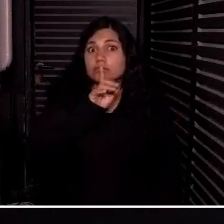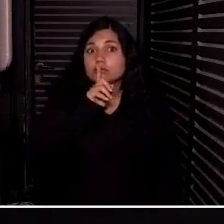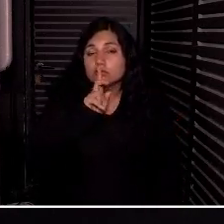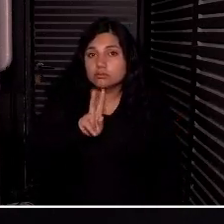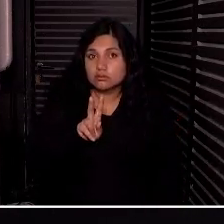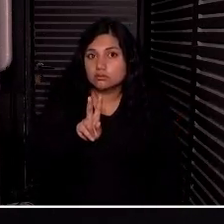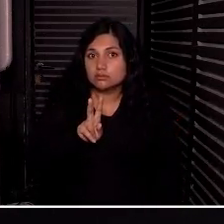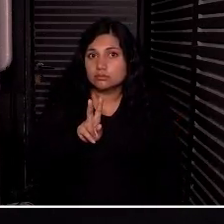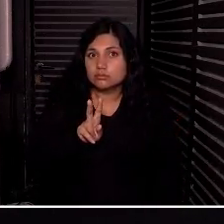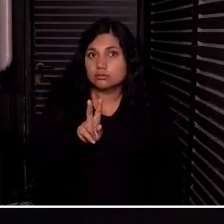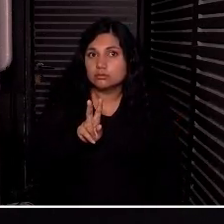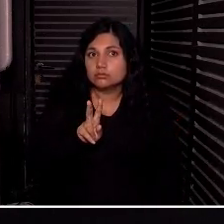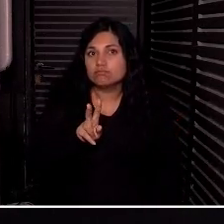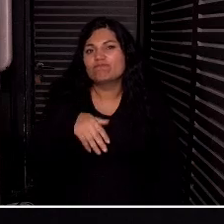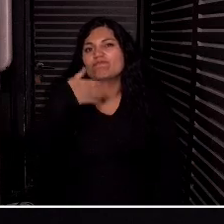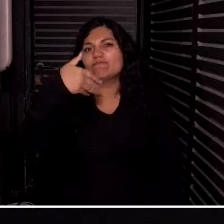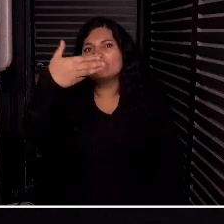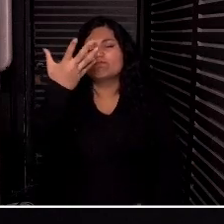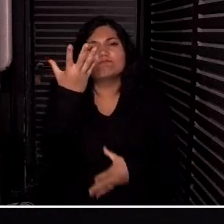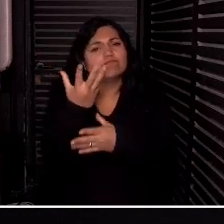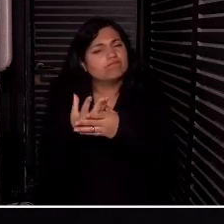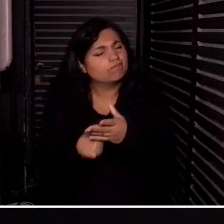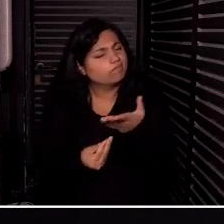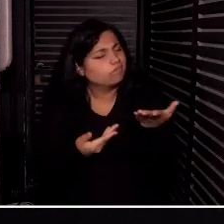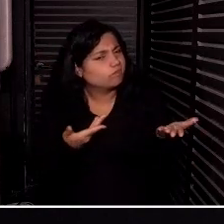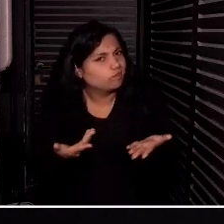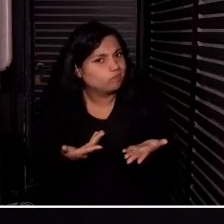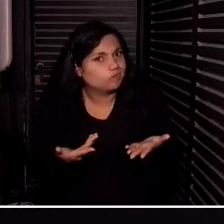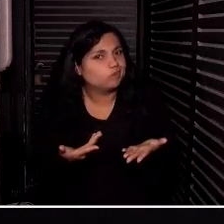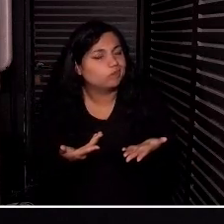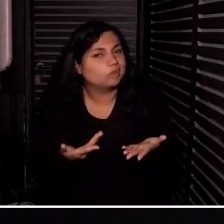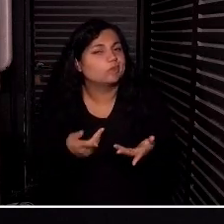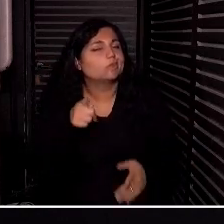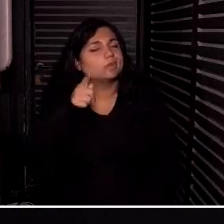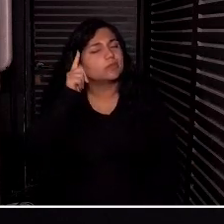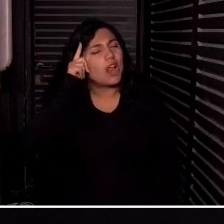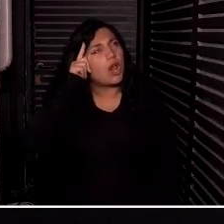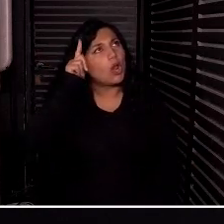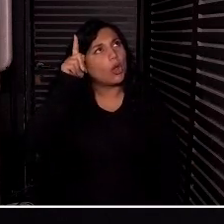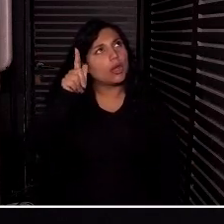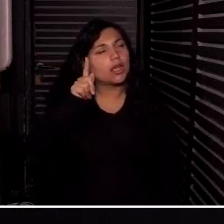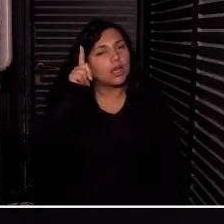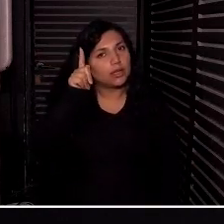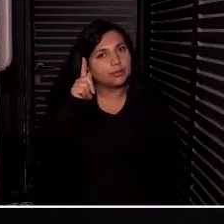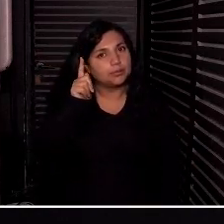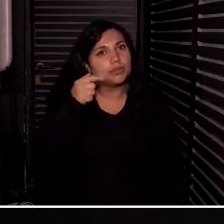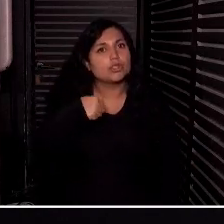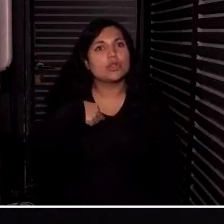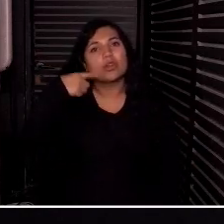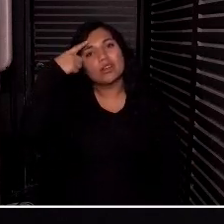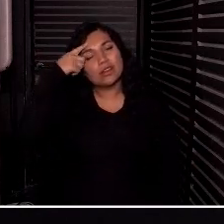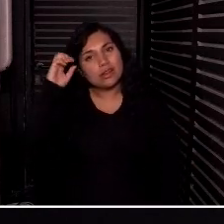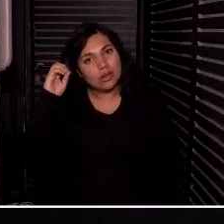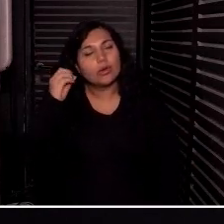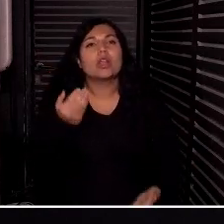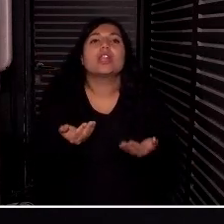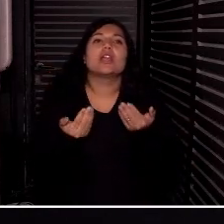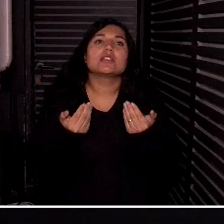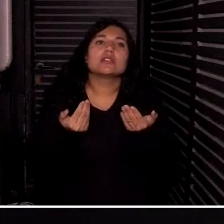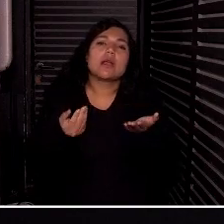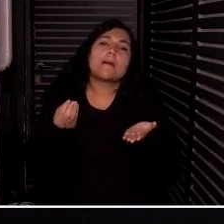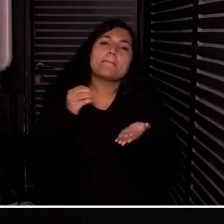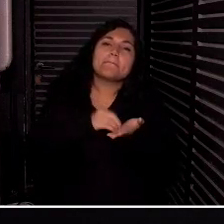simplemente van a dejar de existir entonces en esa lógica eh yo creo que necesitamos seguir